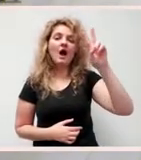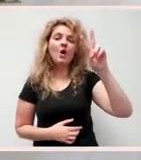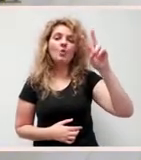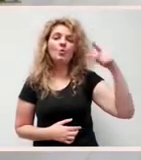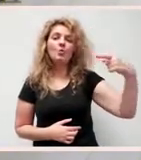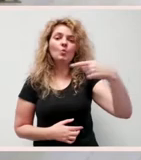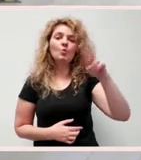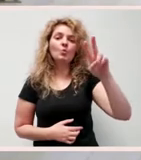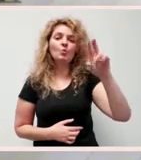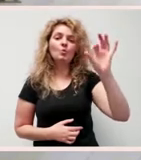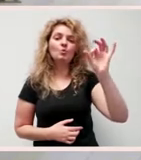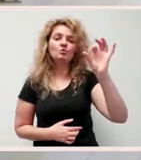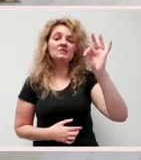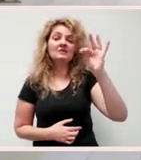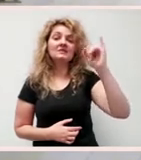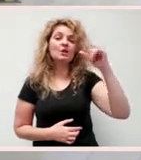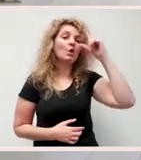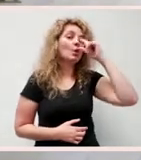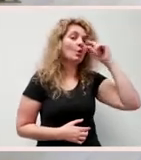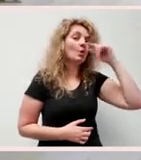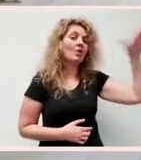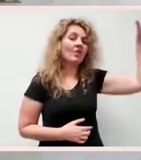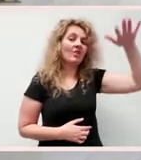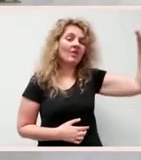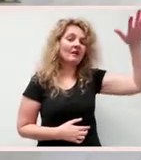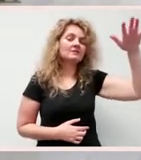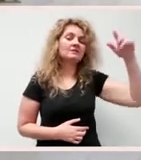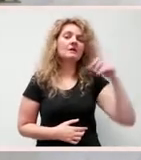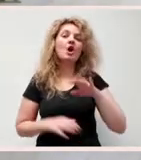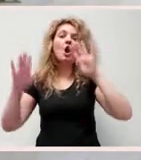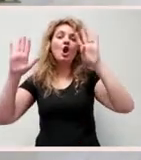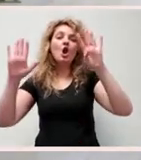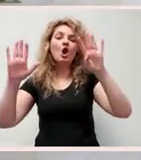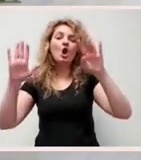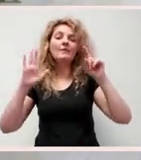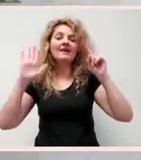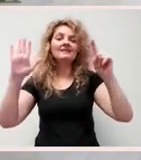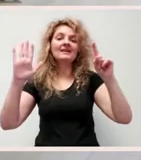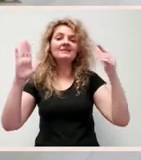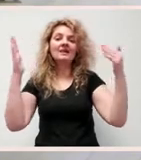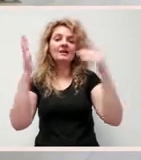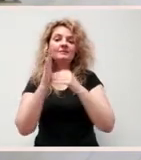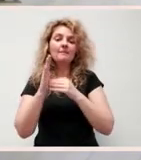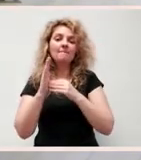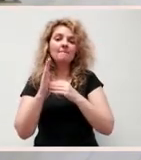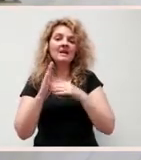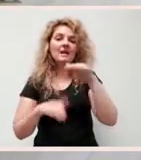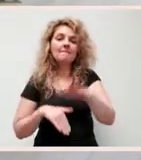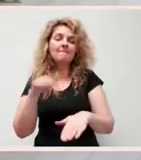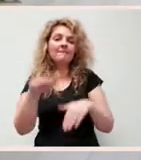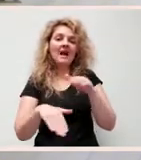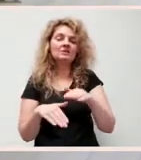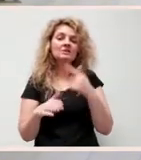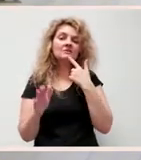seja, 96 millas desde este punto concreto onde hoxe estamos, hasta Lugo. Iso nos permitiu averiguar unha serie de